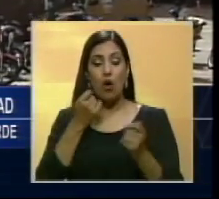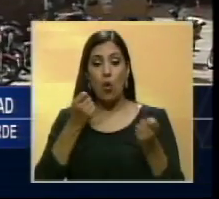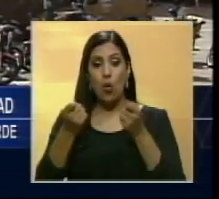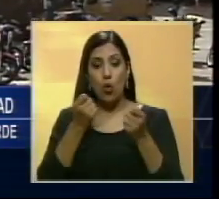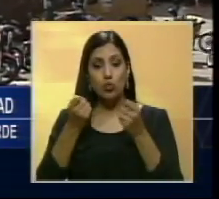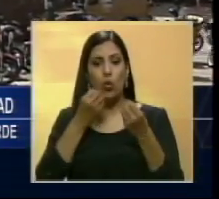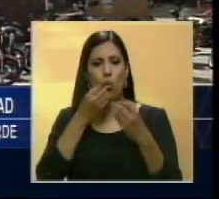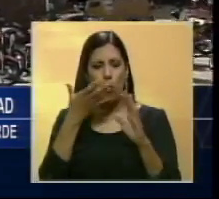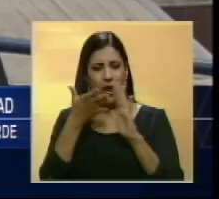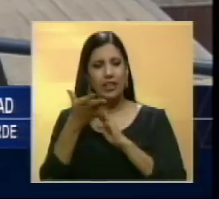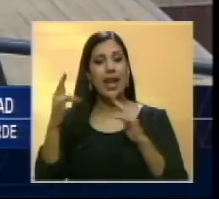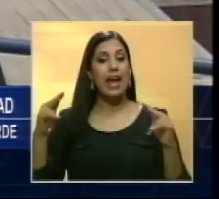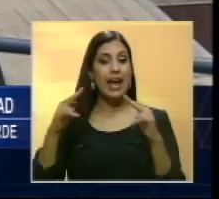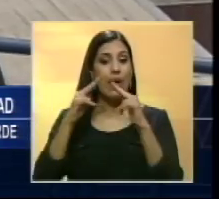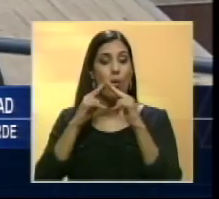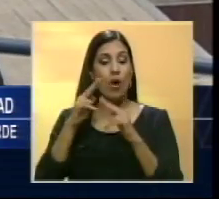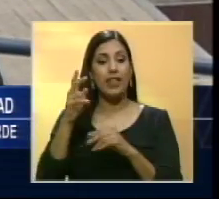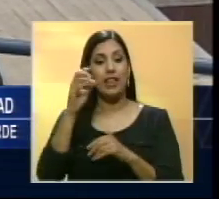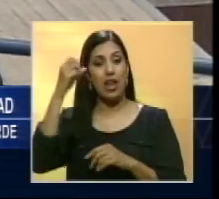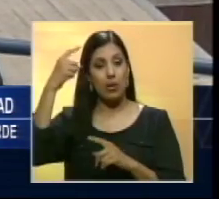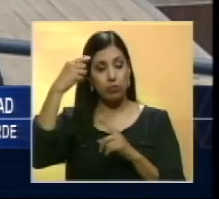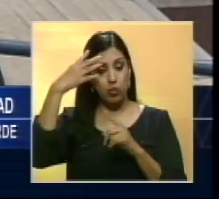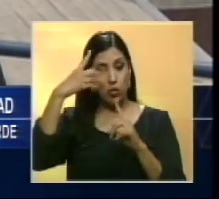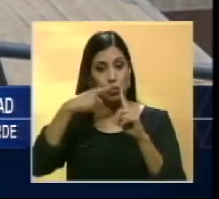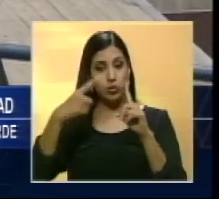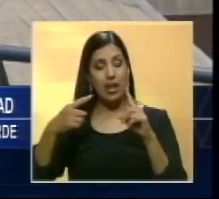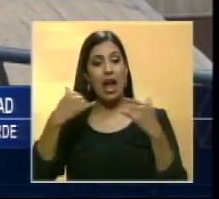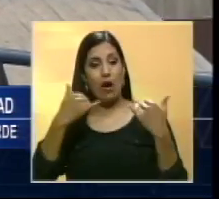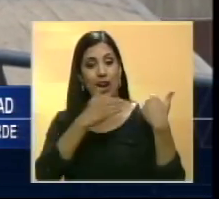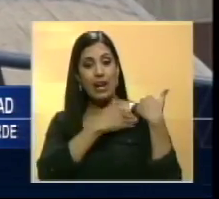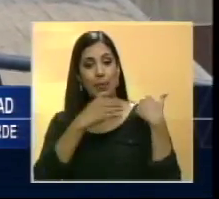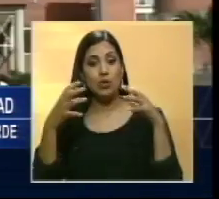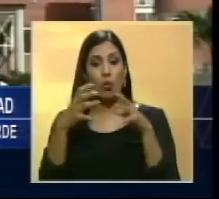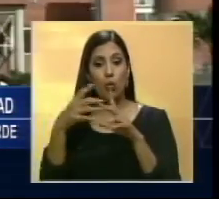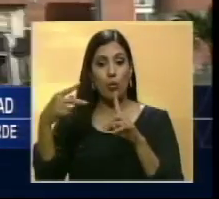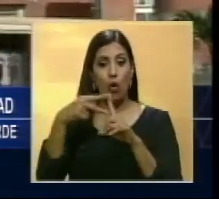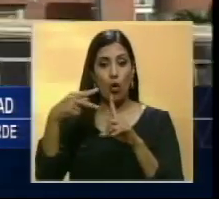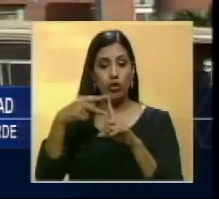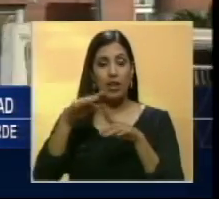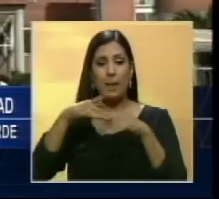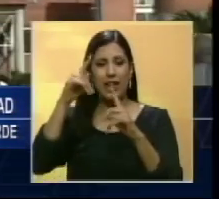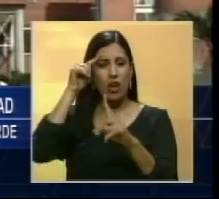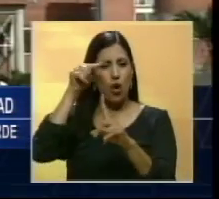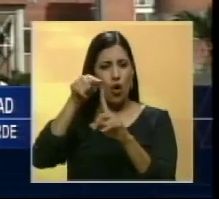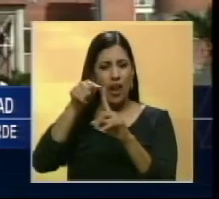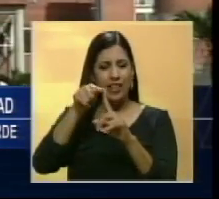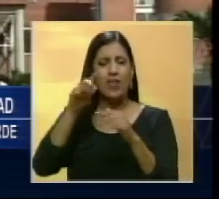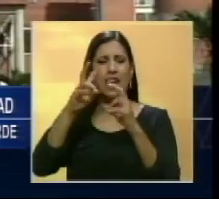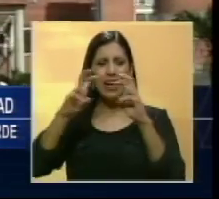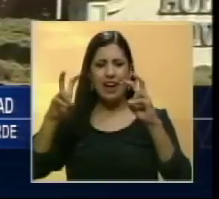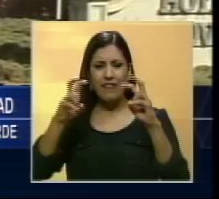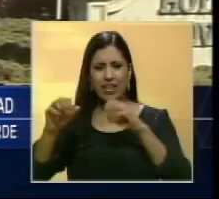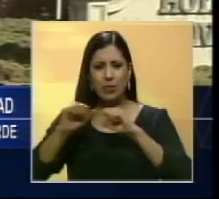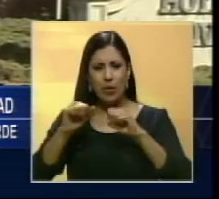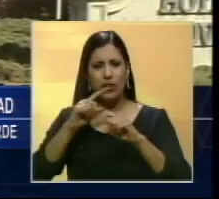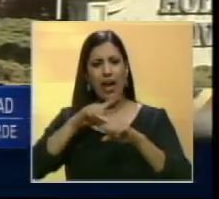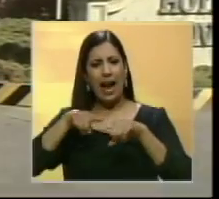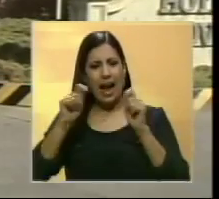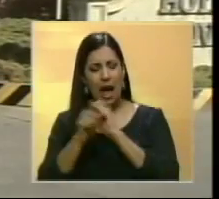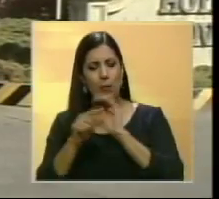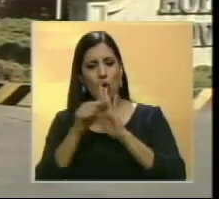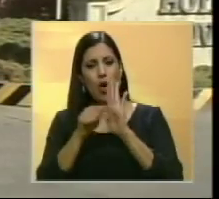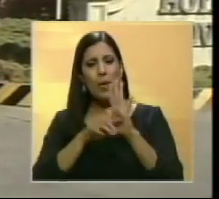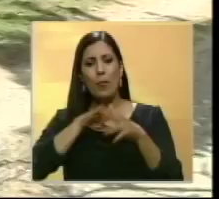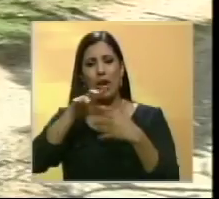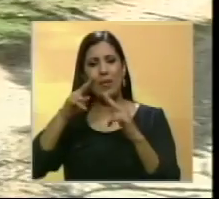dio a conocer tras un encuentro entre Corpoelec y representantes del sector hotelero con el objeto de revisar las acciones en el marco del fenómeno